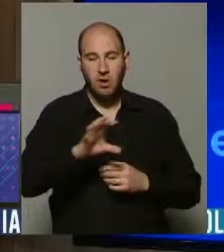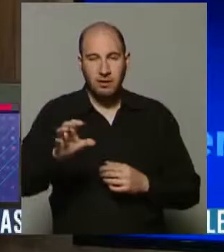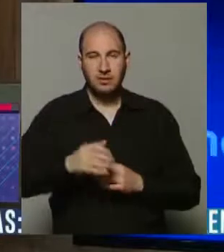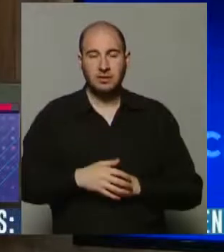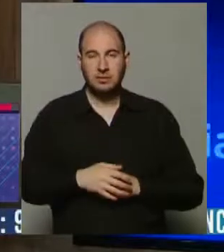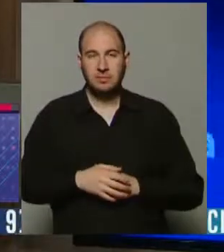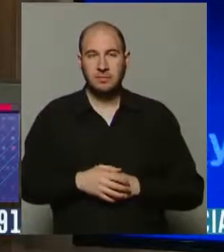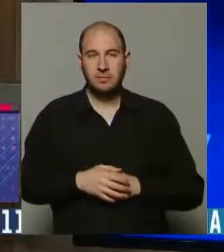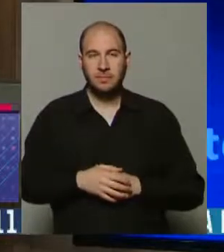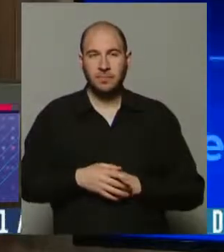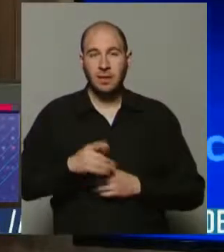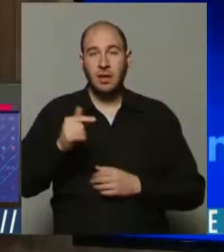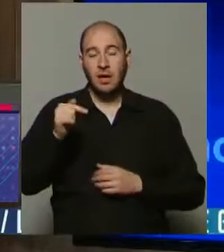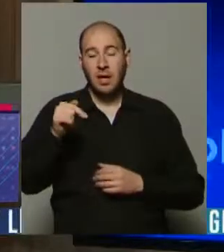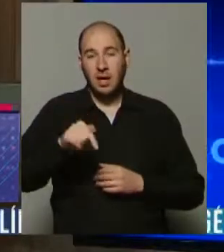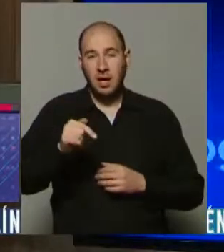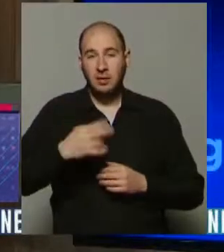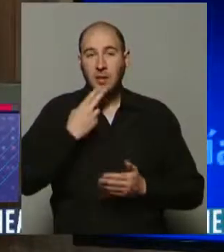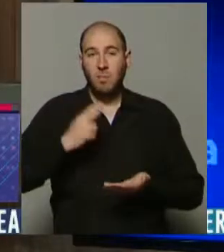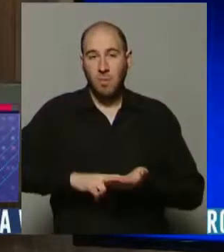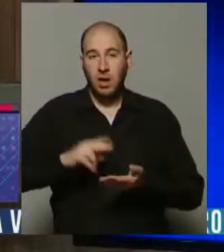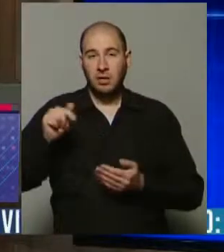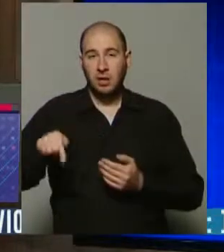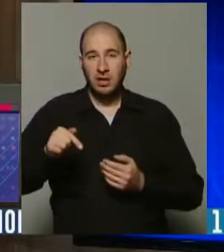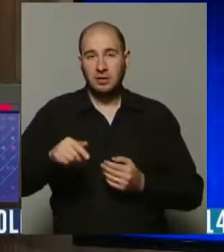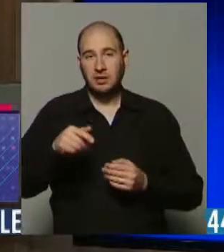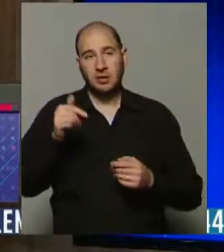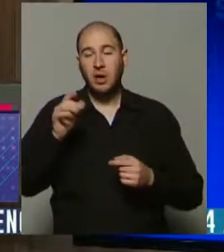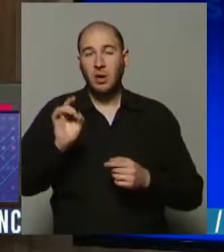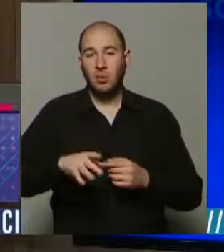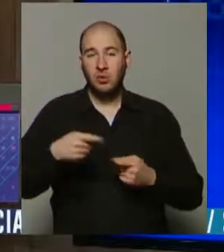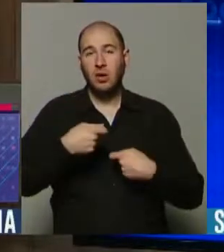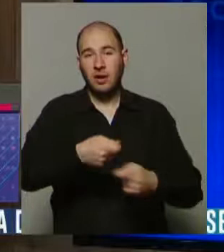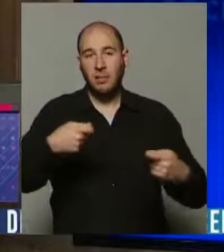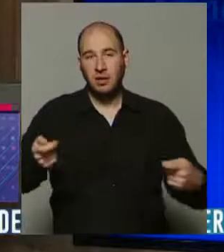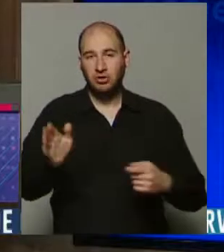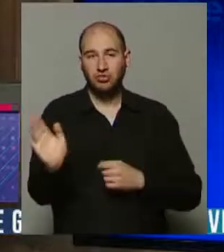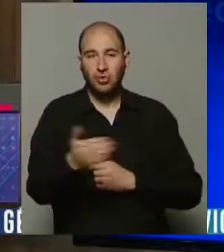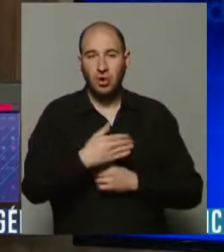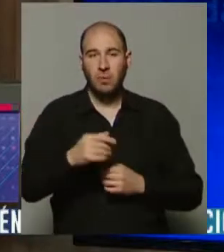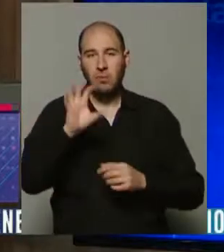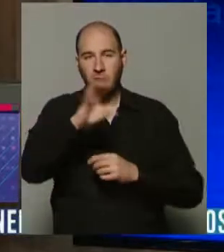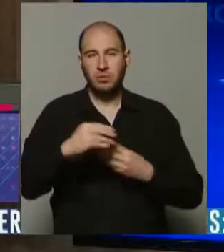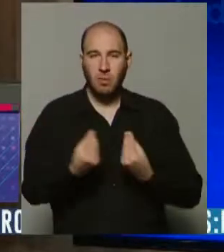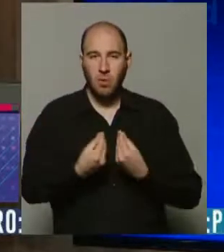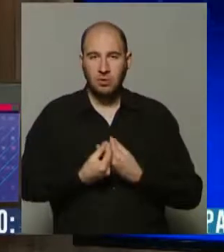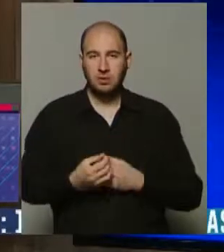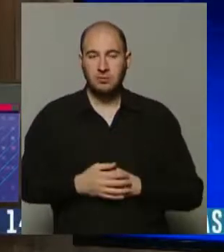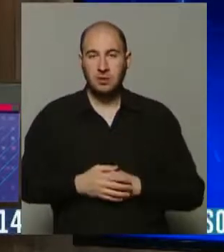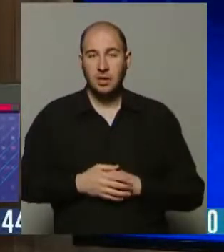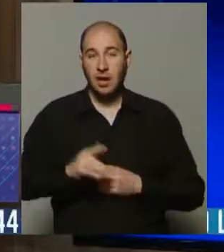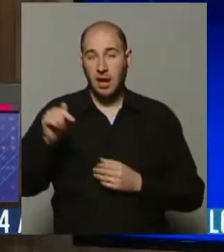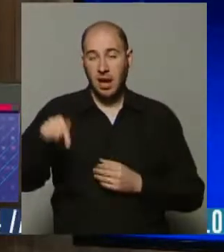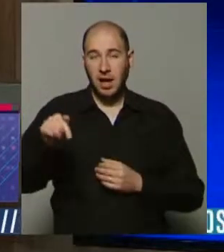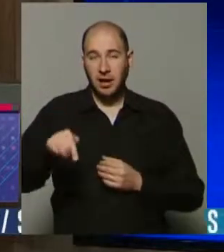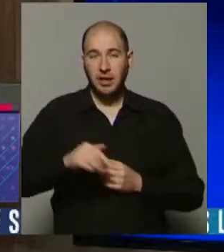teniendo en cuenta que estos tributos son lisa y llanamente totalmente coparticipables con la mayoría de las provincias, con lo cual desde este punto de